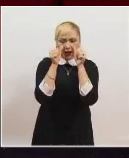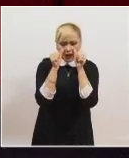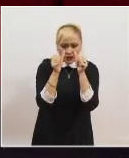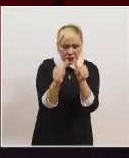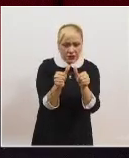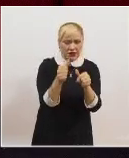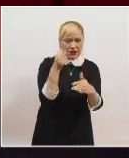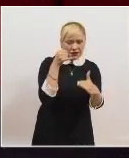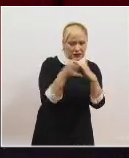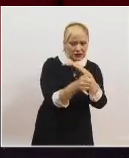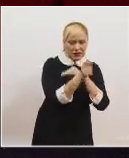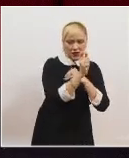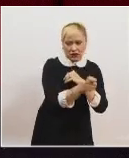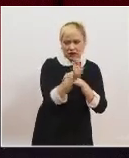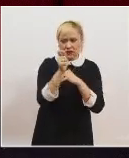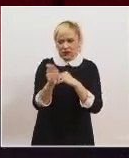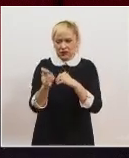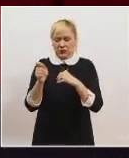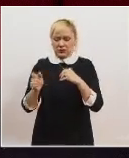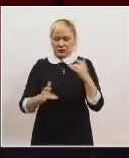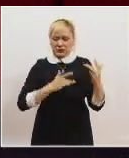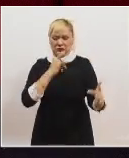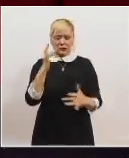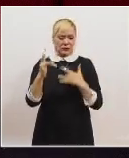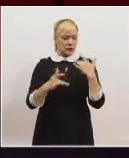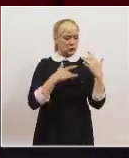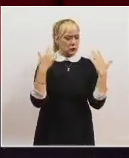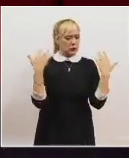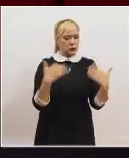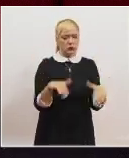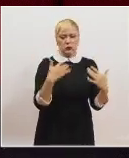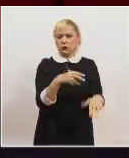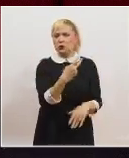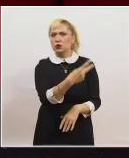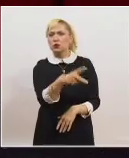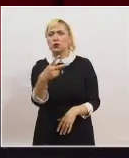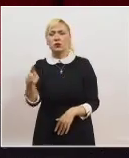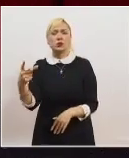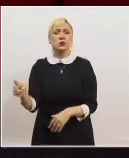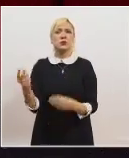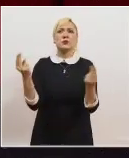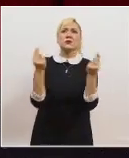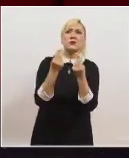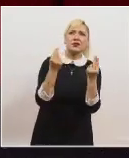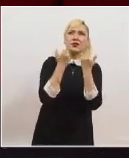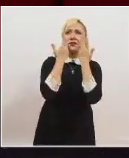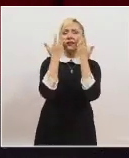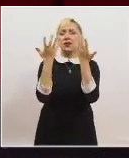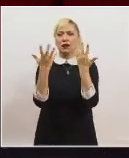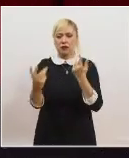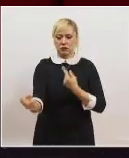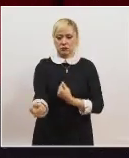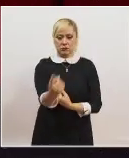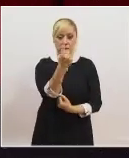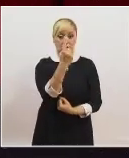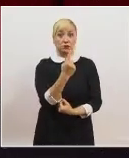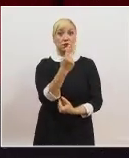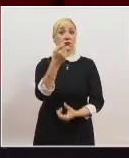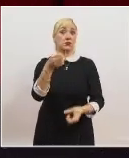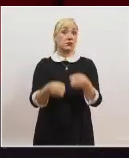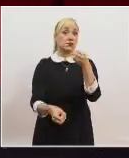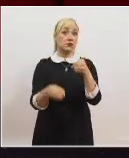con sensibilidad a los intereses y necesidades de quienes se acercan a la justicia